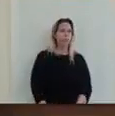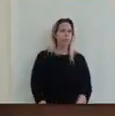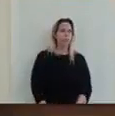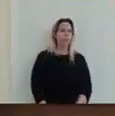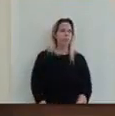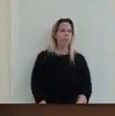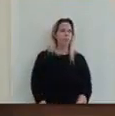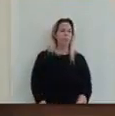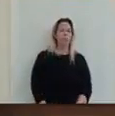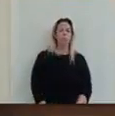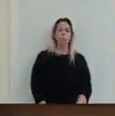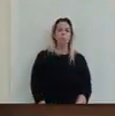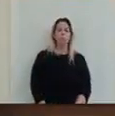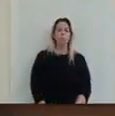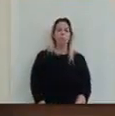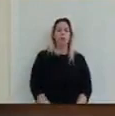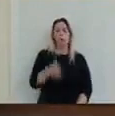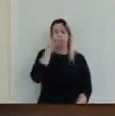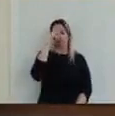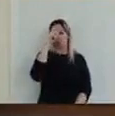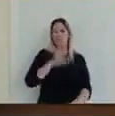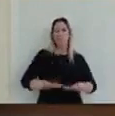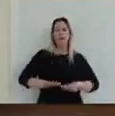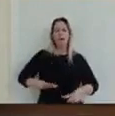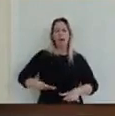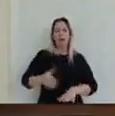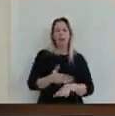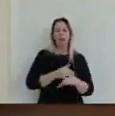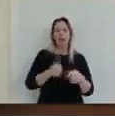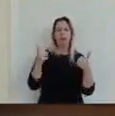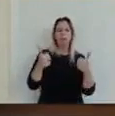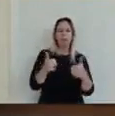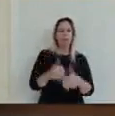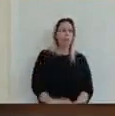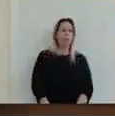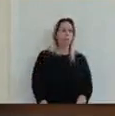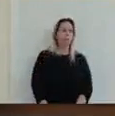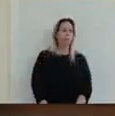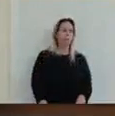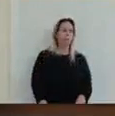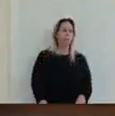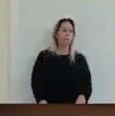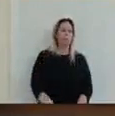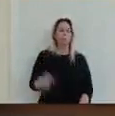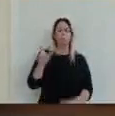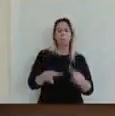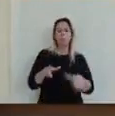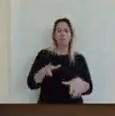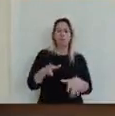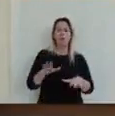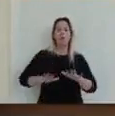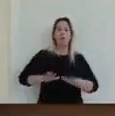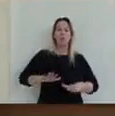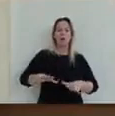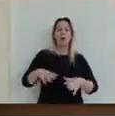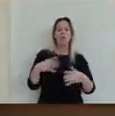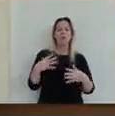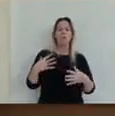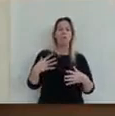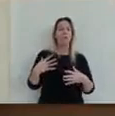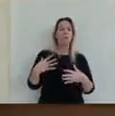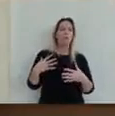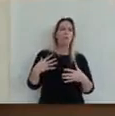Nosotros nos preparamos debidamente, la gente en general se preparó debidamente en el conocimiento de la nueva normalidad de